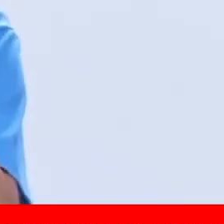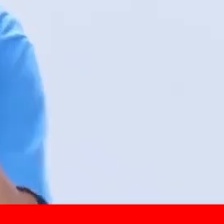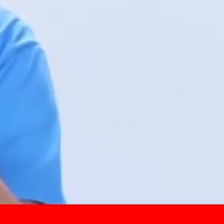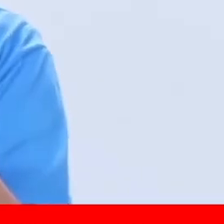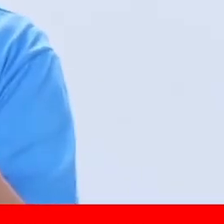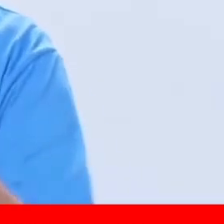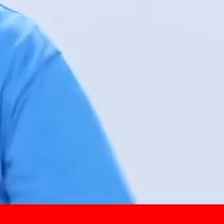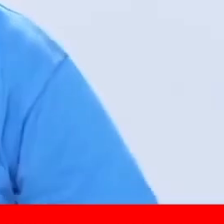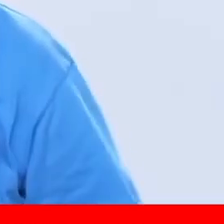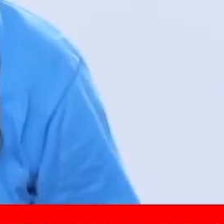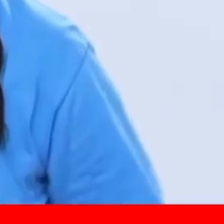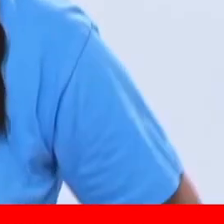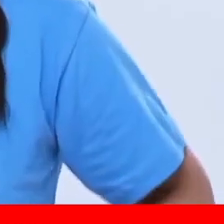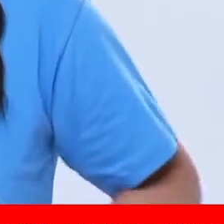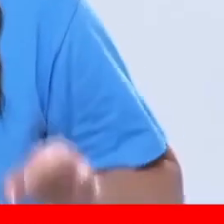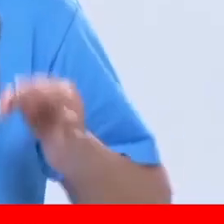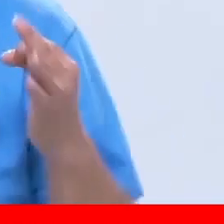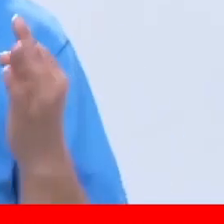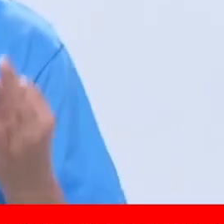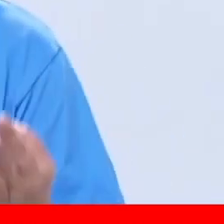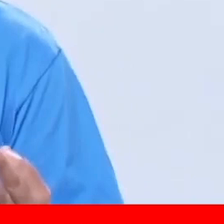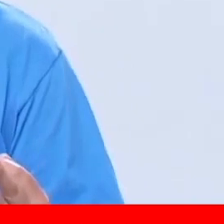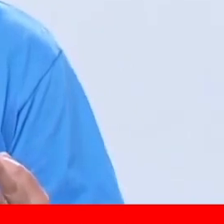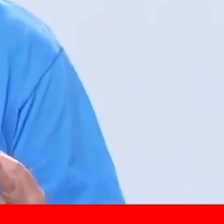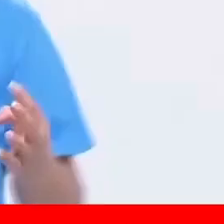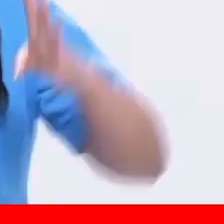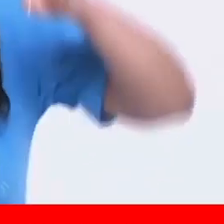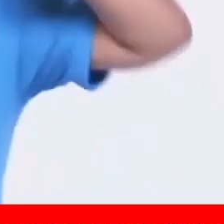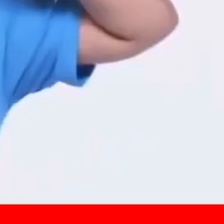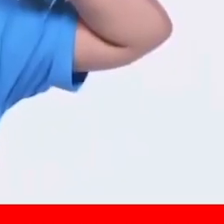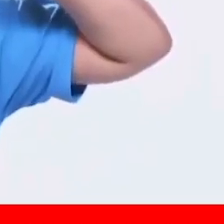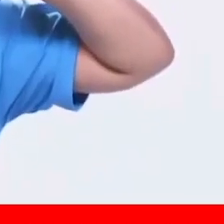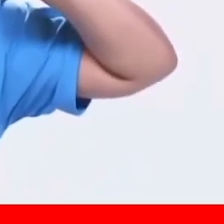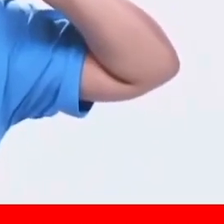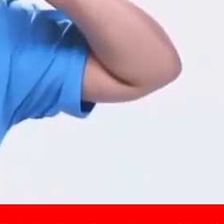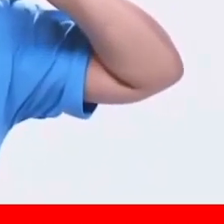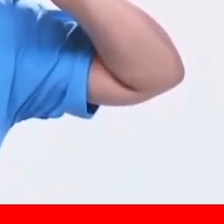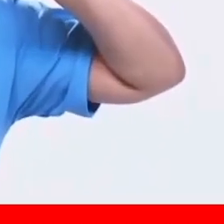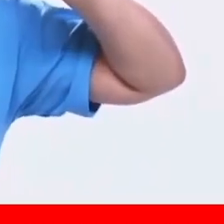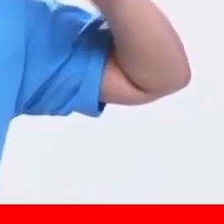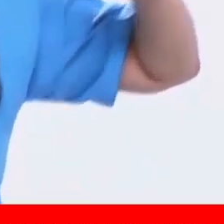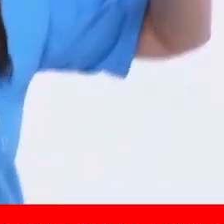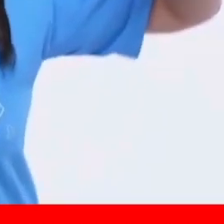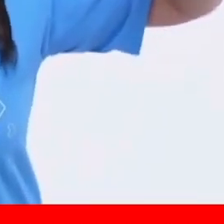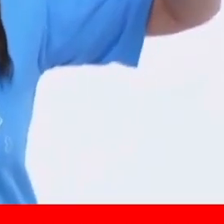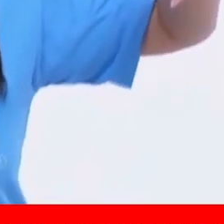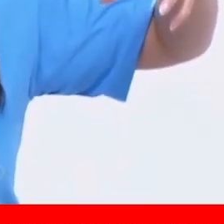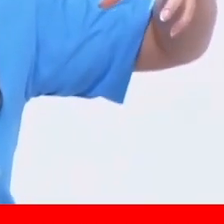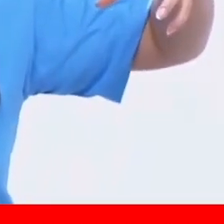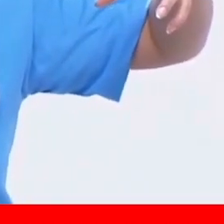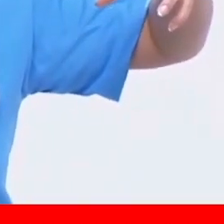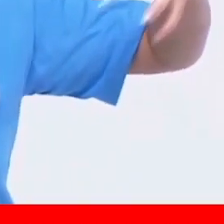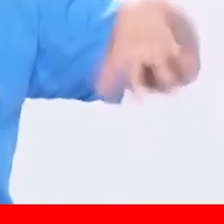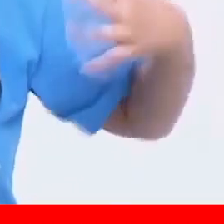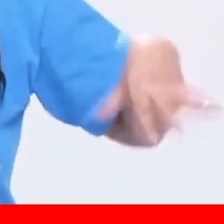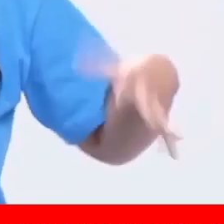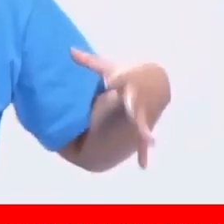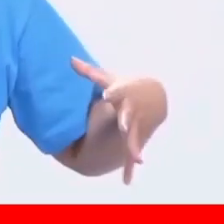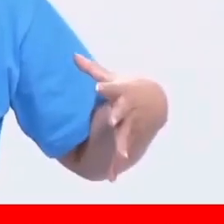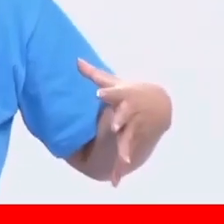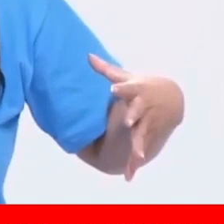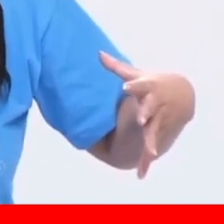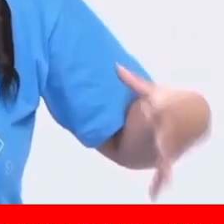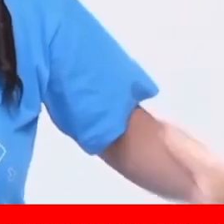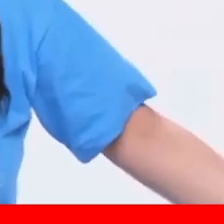ver, voy a repetir la adivinanza. ¿Qué animalito tiene el cuerpo lleno de púas? Asusta a sus enemigos. Y